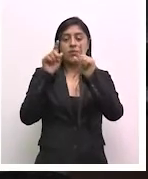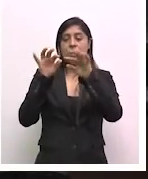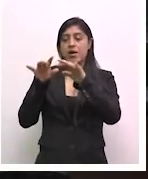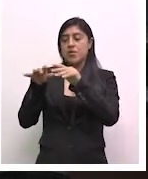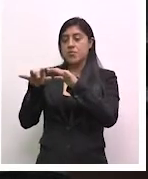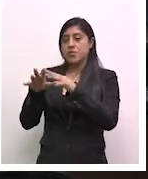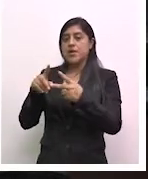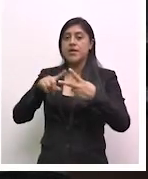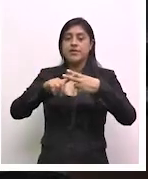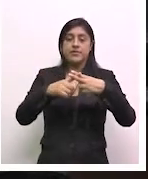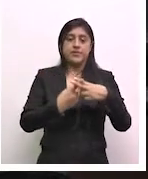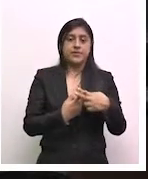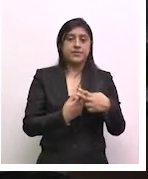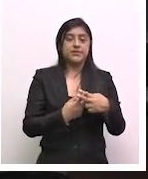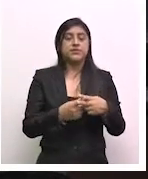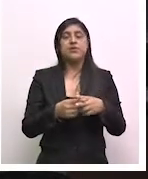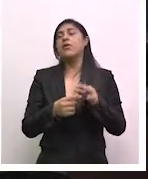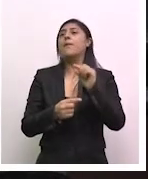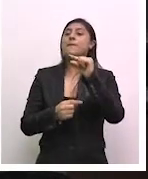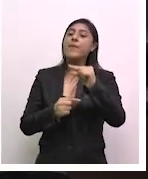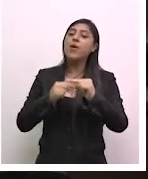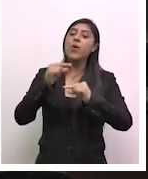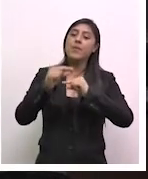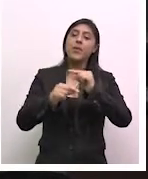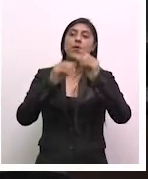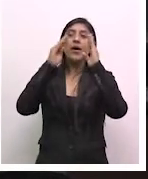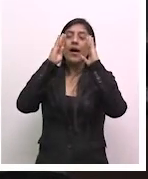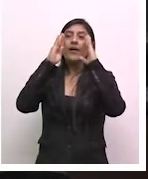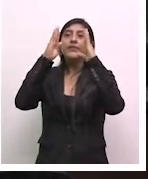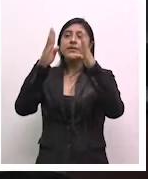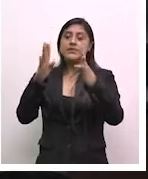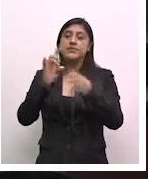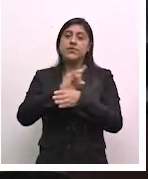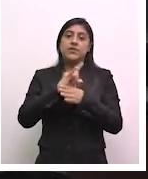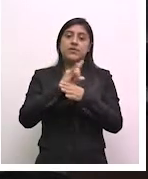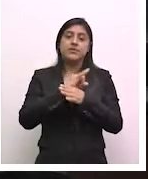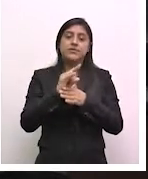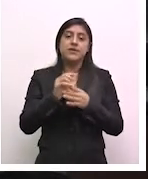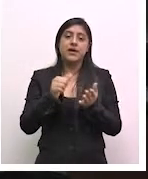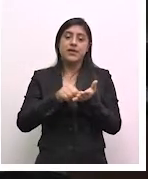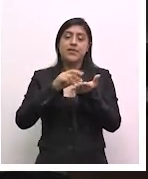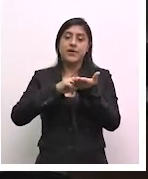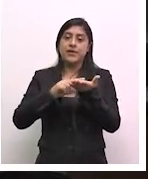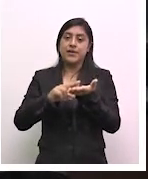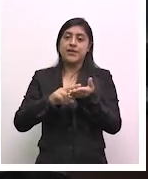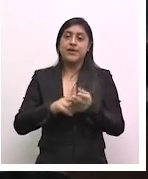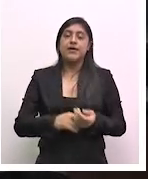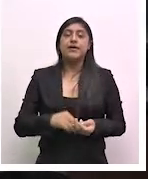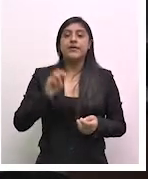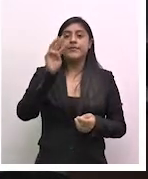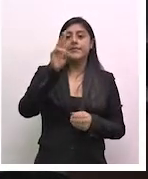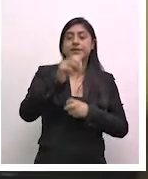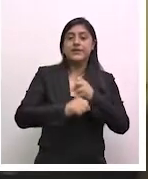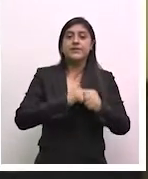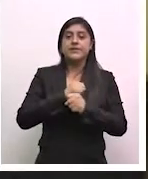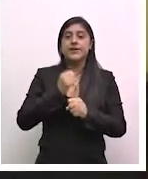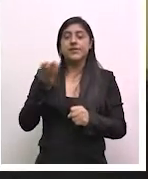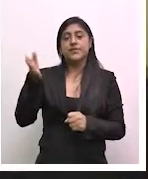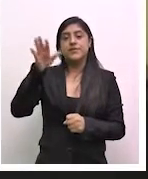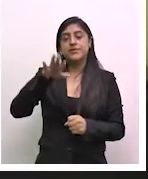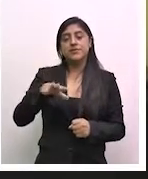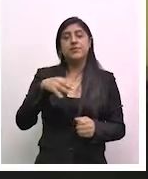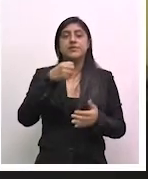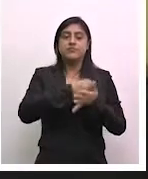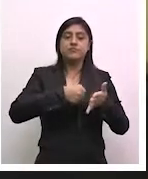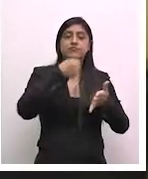mucho personal un equipo de cómputo y pues fue así como índice y mi labor en atención al usuario y el registro nacional de las personas tres años